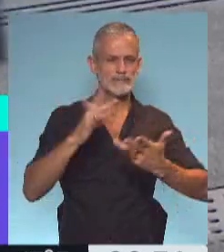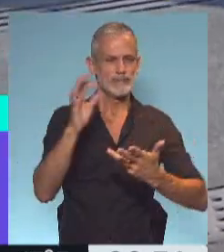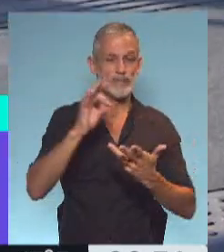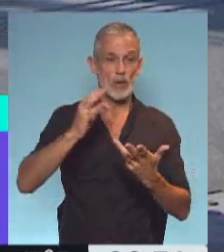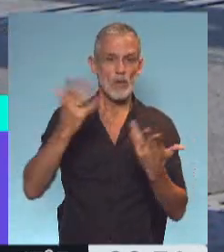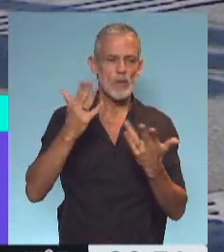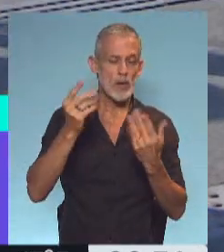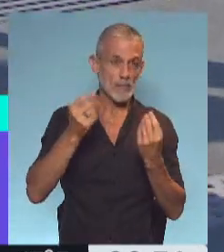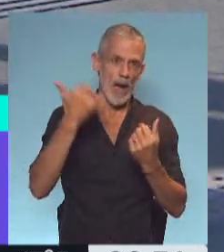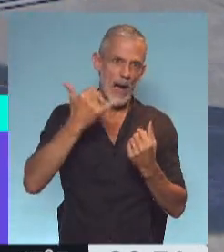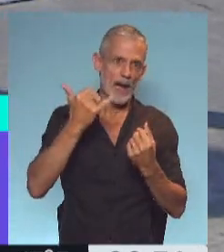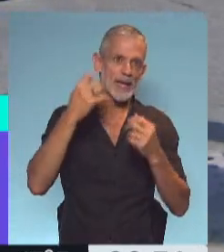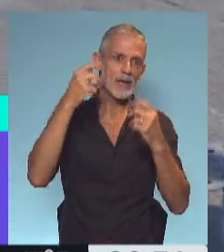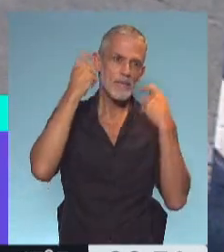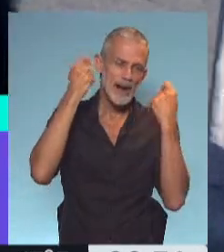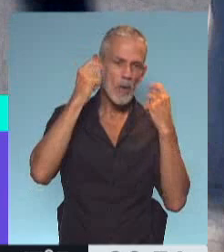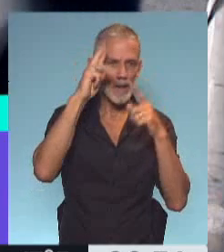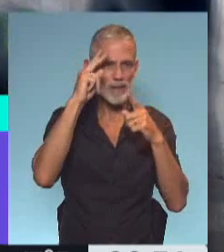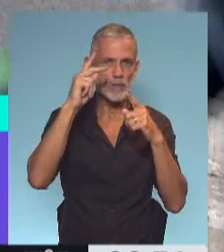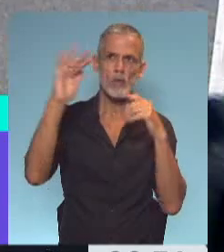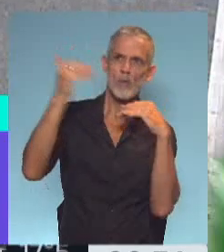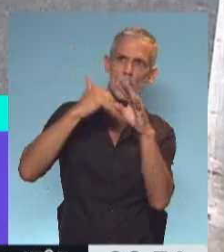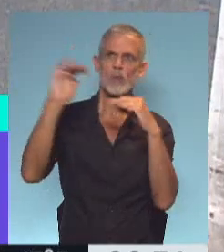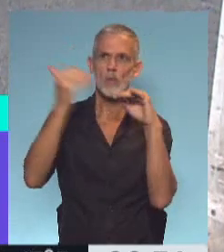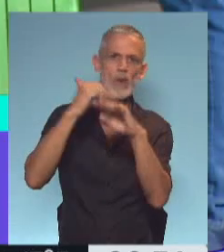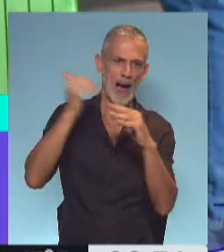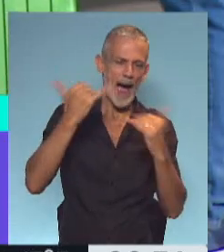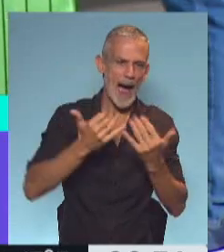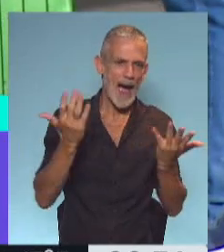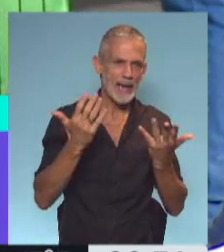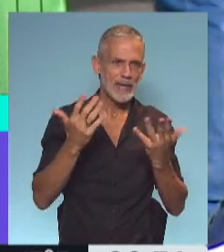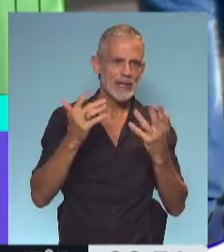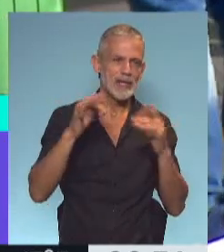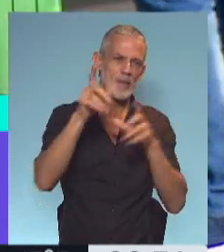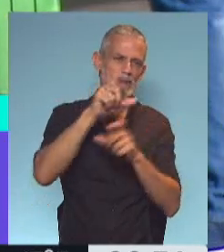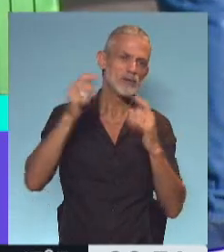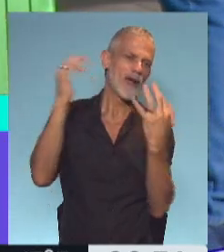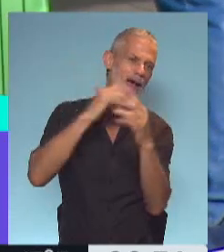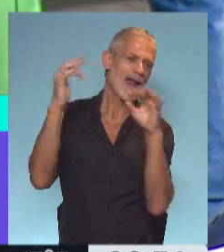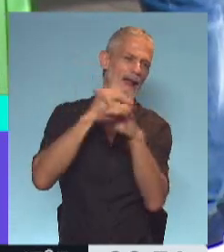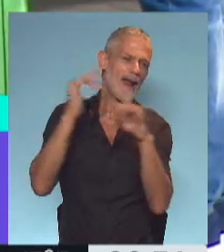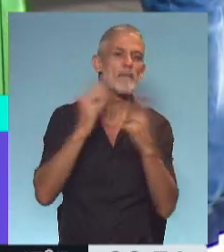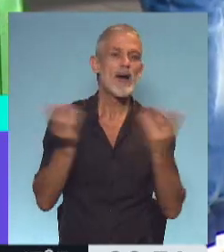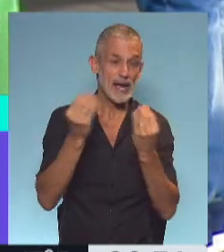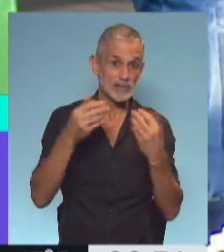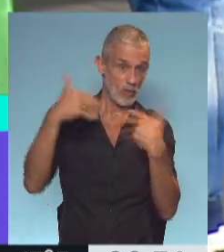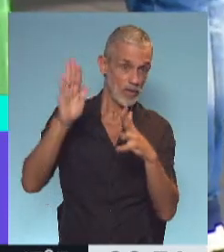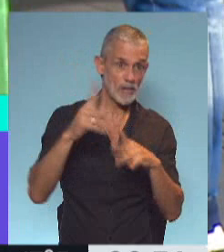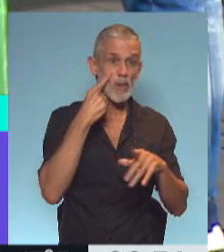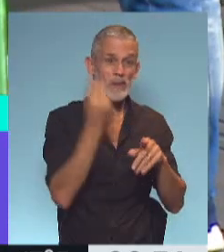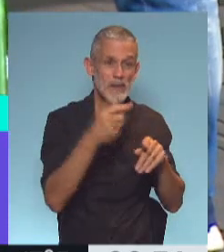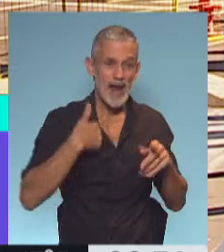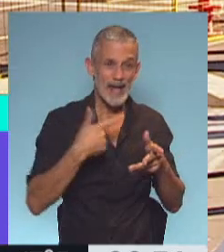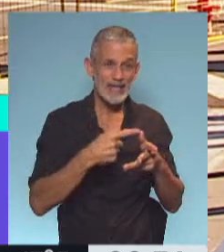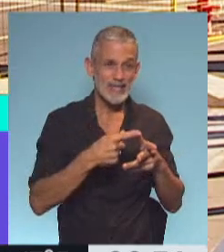comunidad migrante que hay de Paraguay y de Perú, tenemos un tránsito de personas que van y vienen por familiares y demás, pero que tienen residencia en la Argentina,